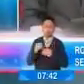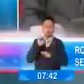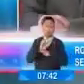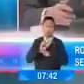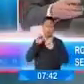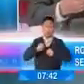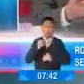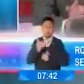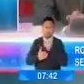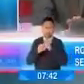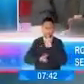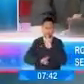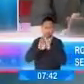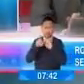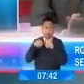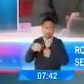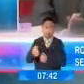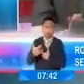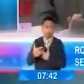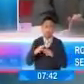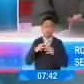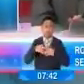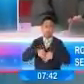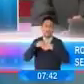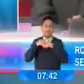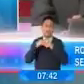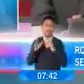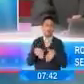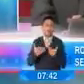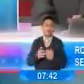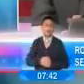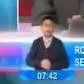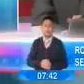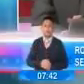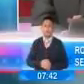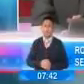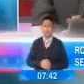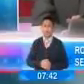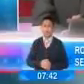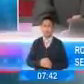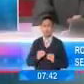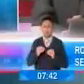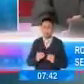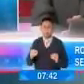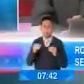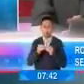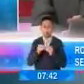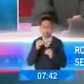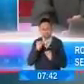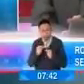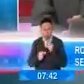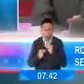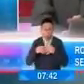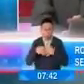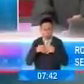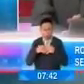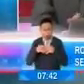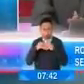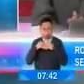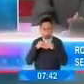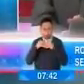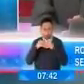tiene que seguir adelante? ¿Qué nos cuenta de esta reactivación en medio de la pandemia? Cada vez más activos, más reactivados, sin